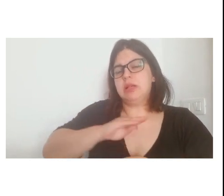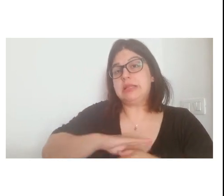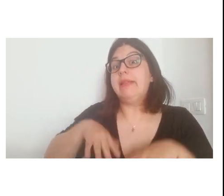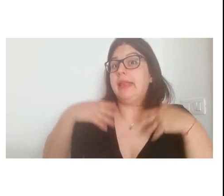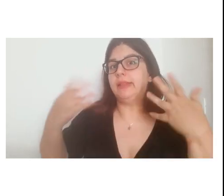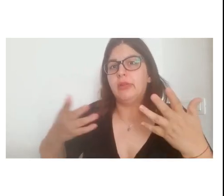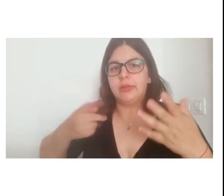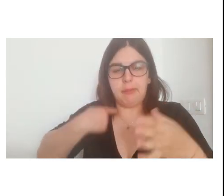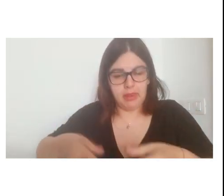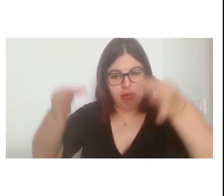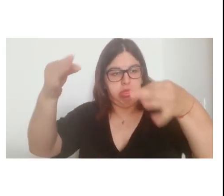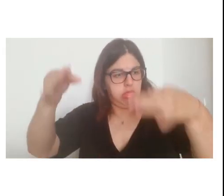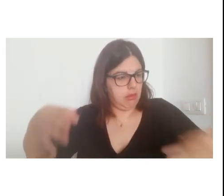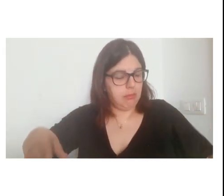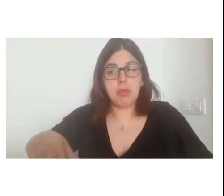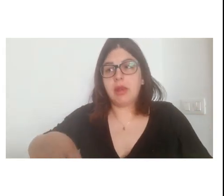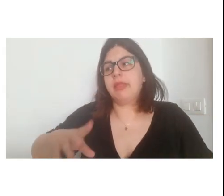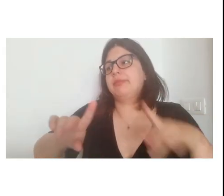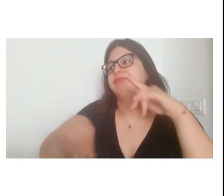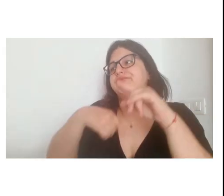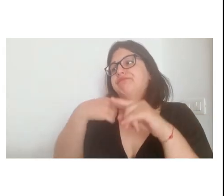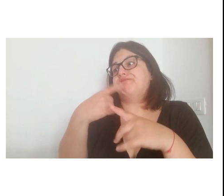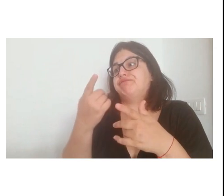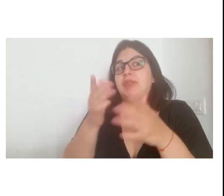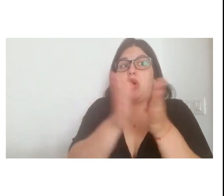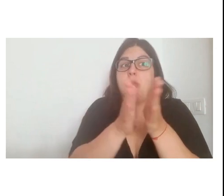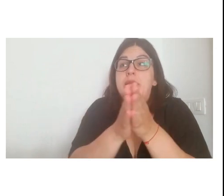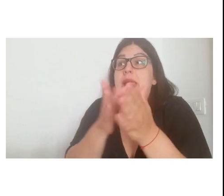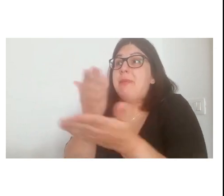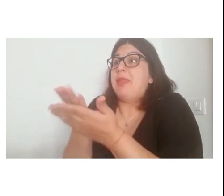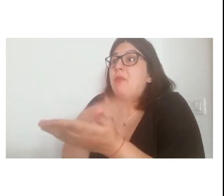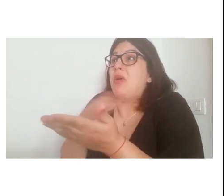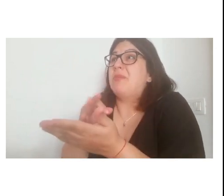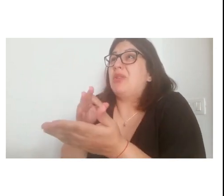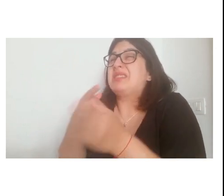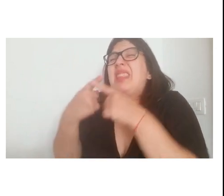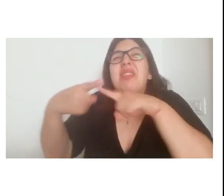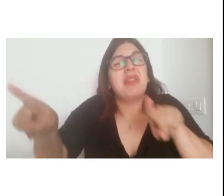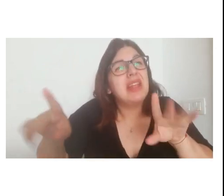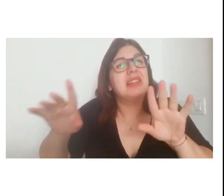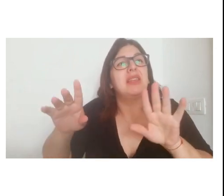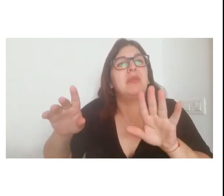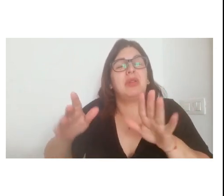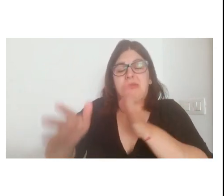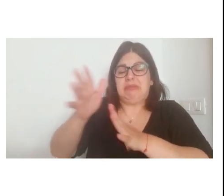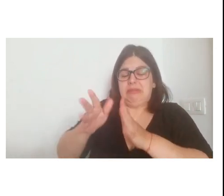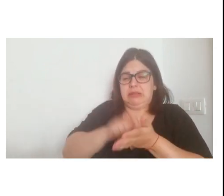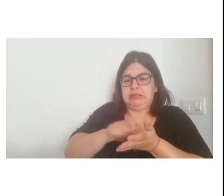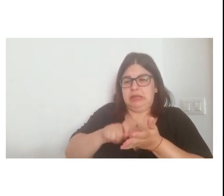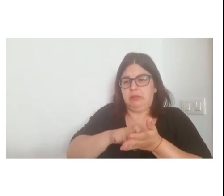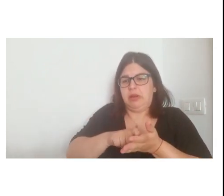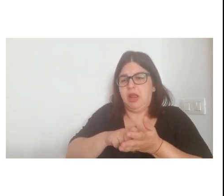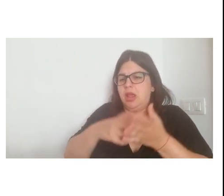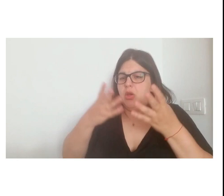se perdías un apunte, yo podías pedir a compañeira, pero xa non era o mismo porque tiñas que escribir para atrás, daban